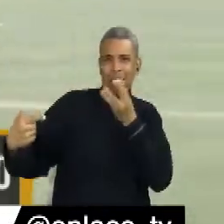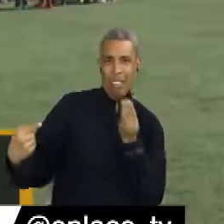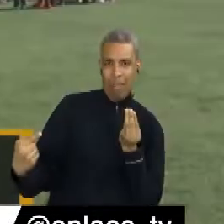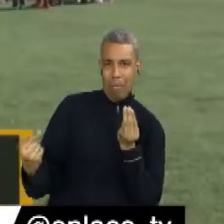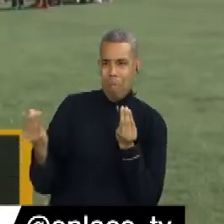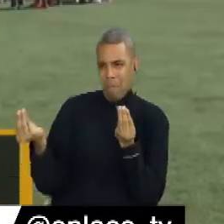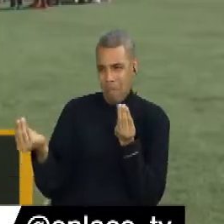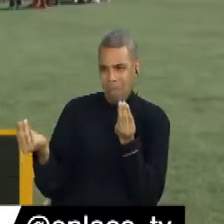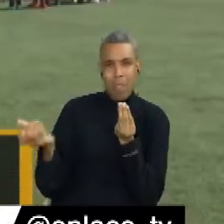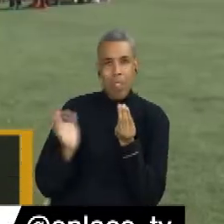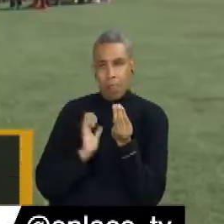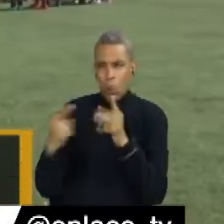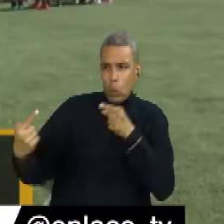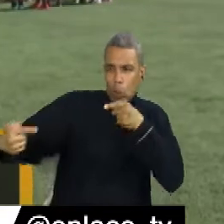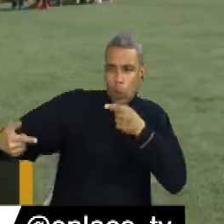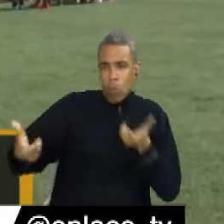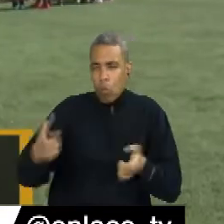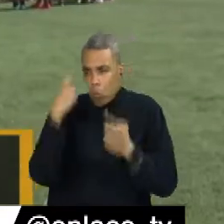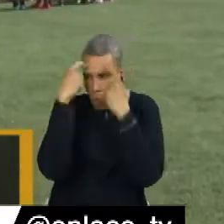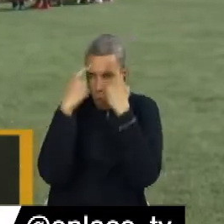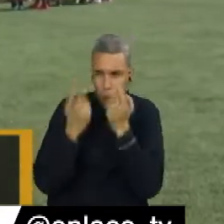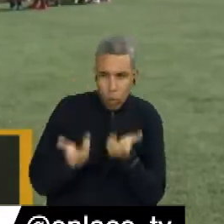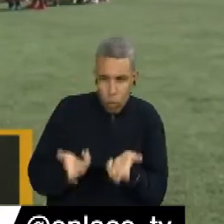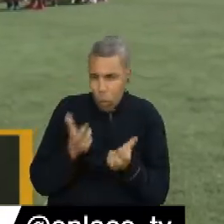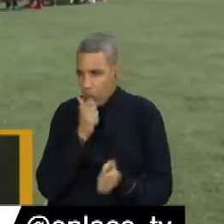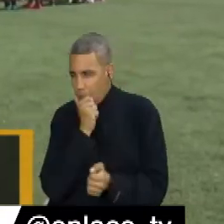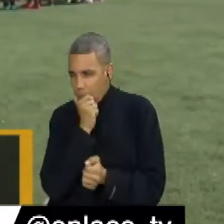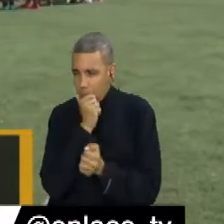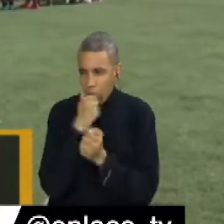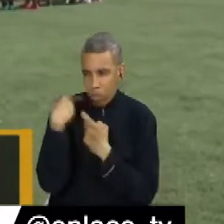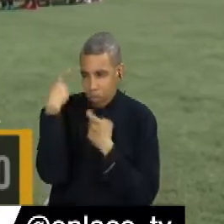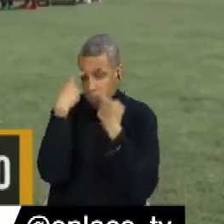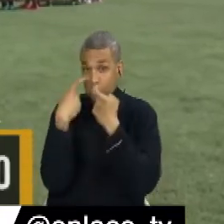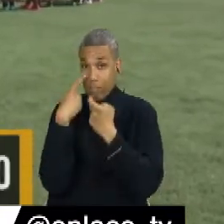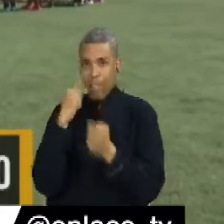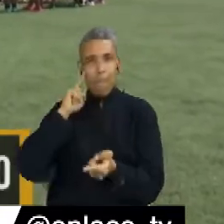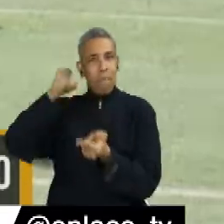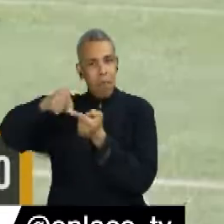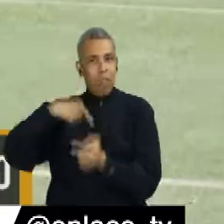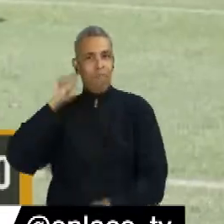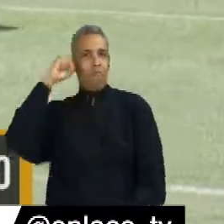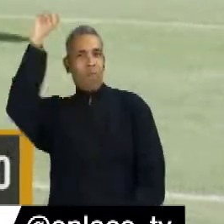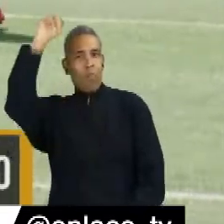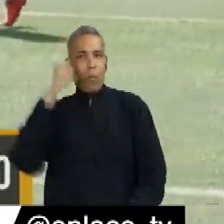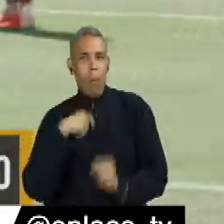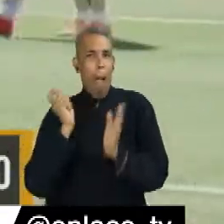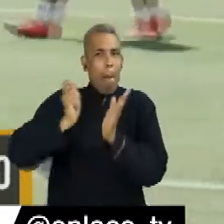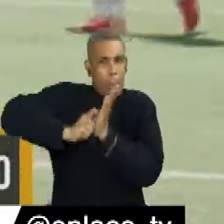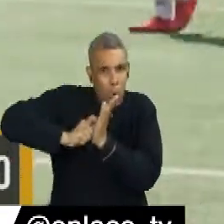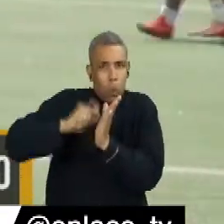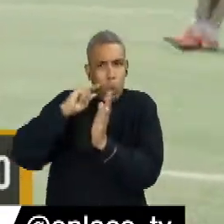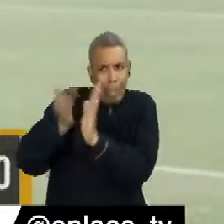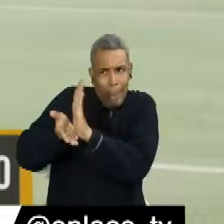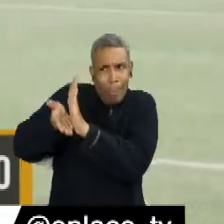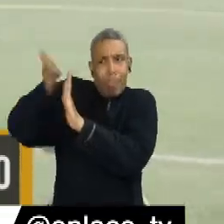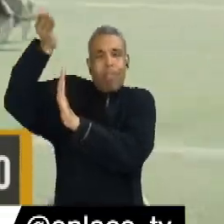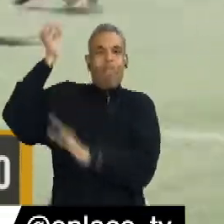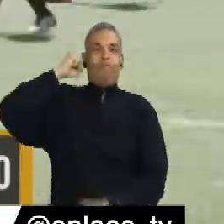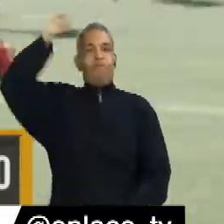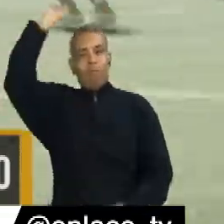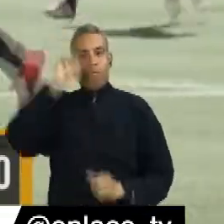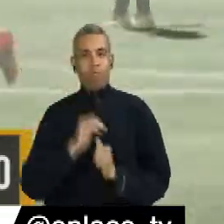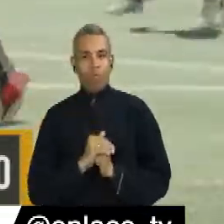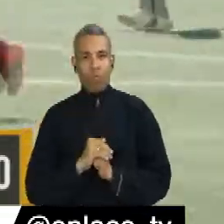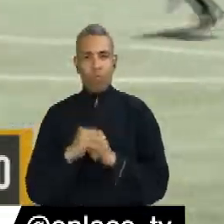más inteligentes, vamos a pensar rápido y a ganar, a hacer la mayor cantidad de puntos. Vamos a ver si nos funciona. Ganando el